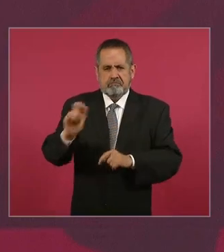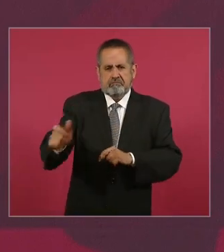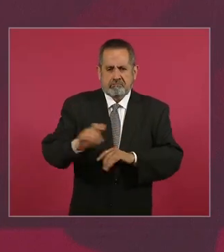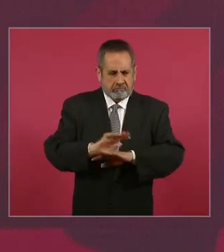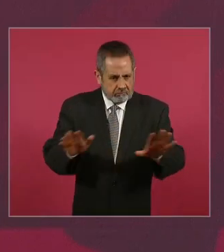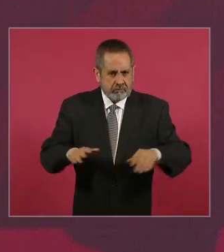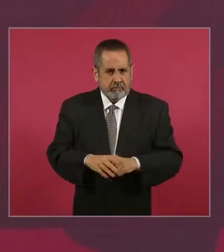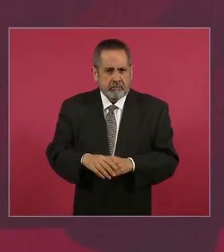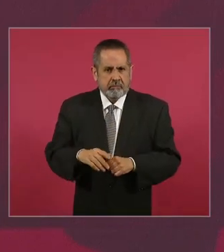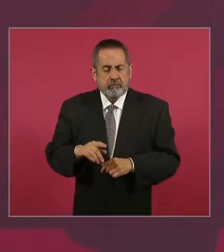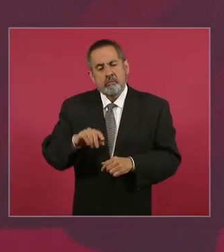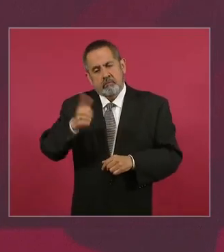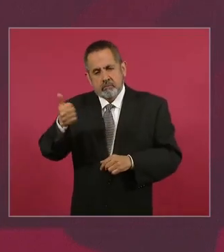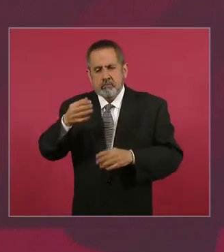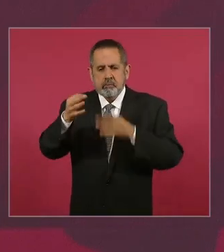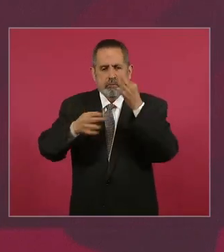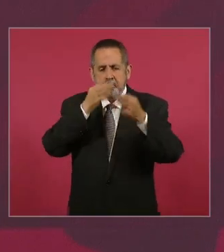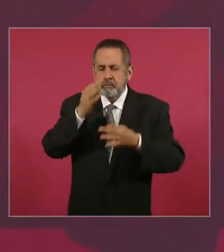Y